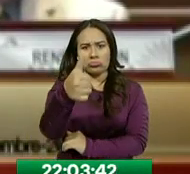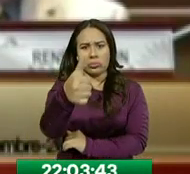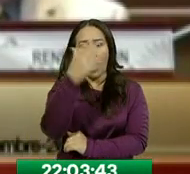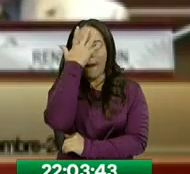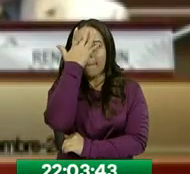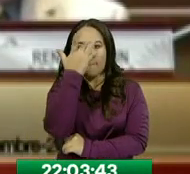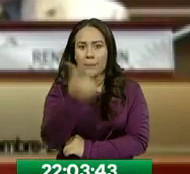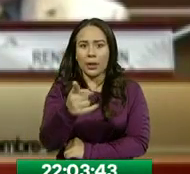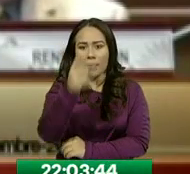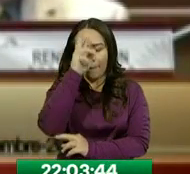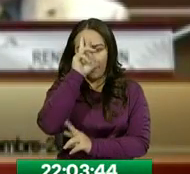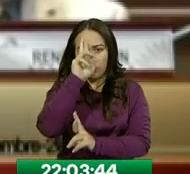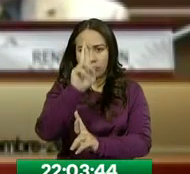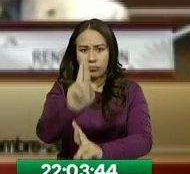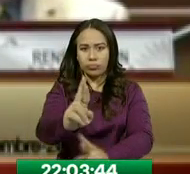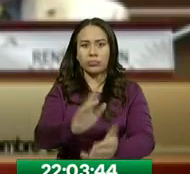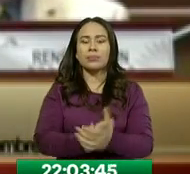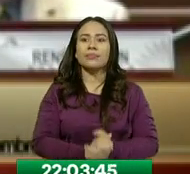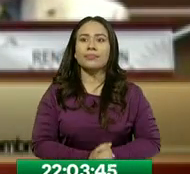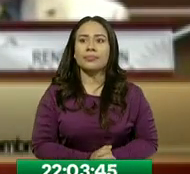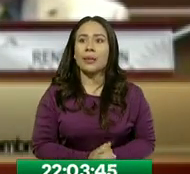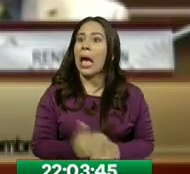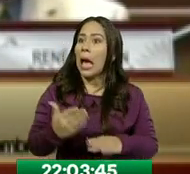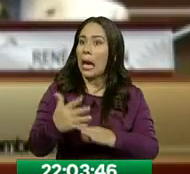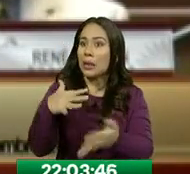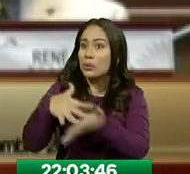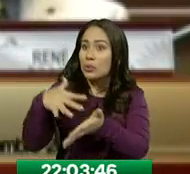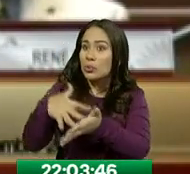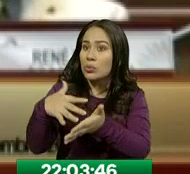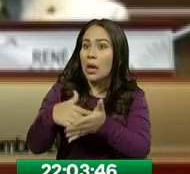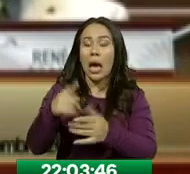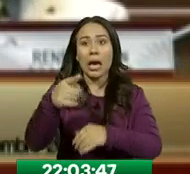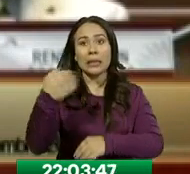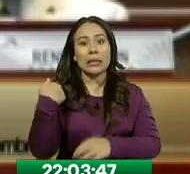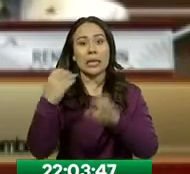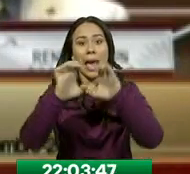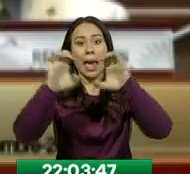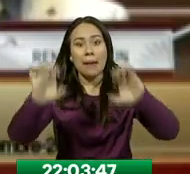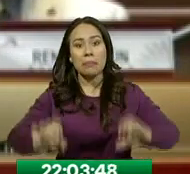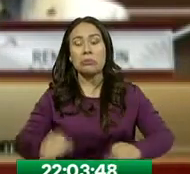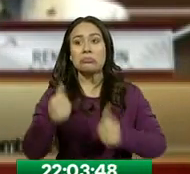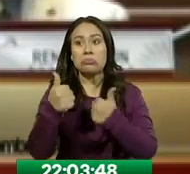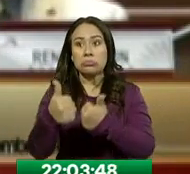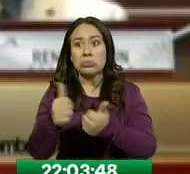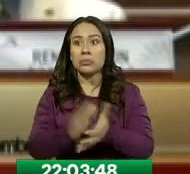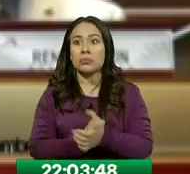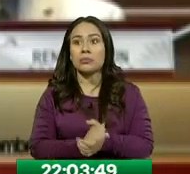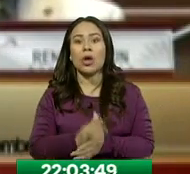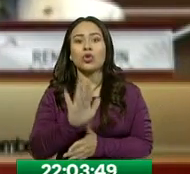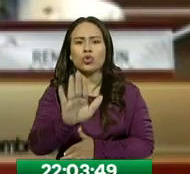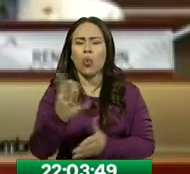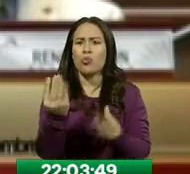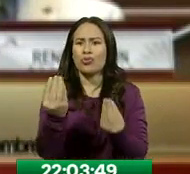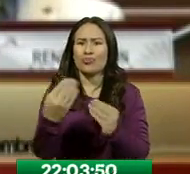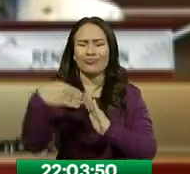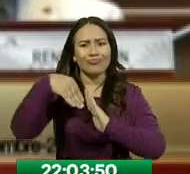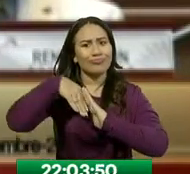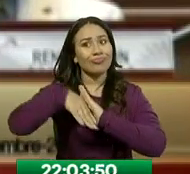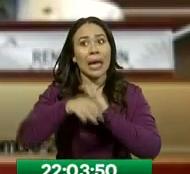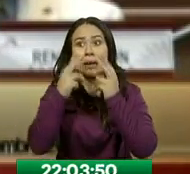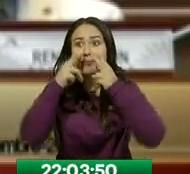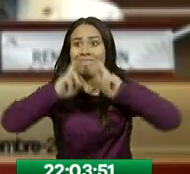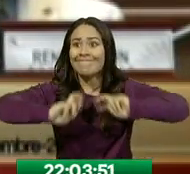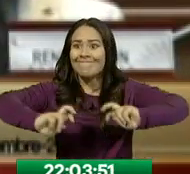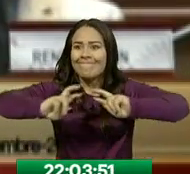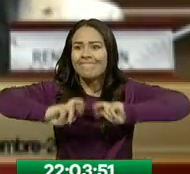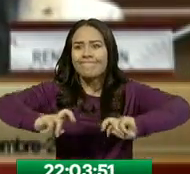persona honesta, preparada, empresario, sí, de profundas convicciones